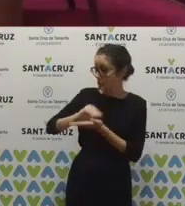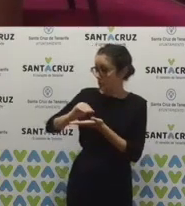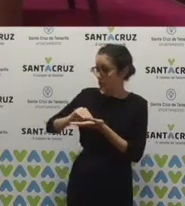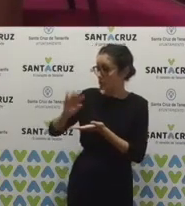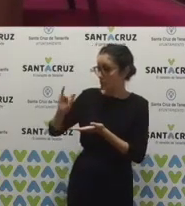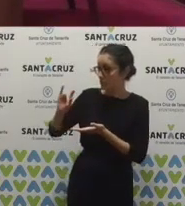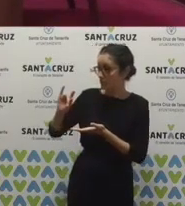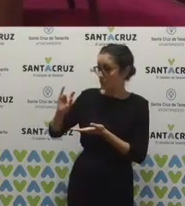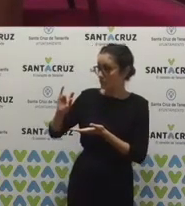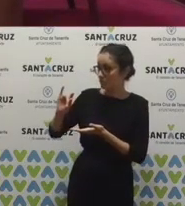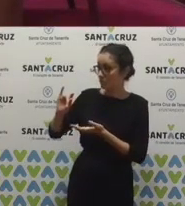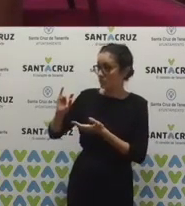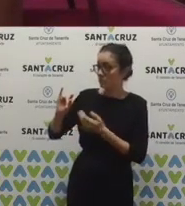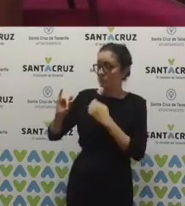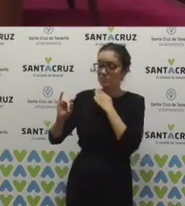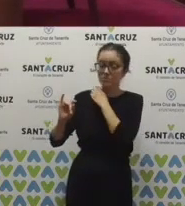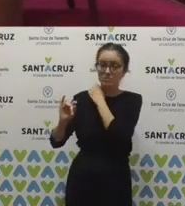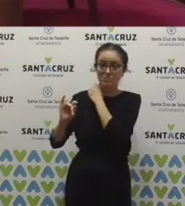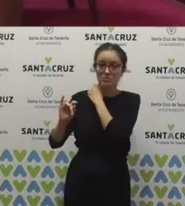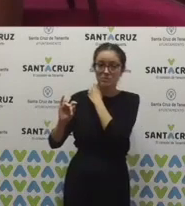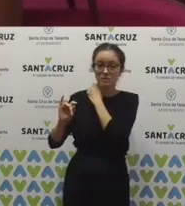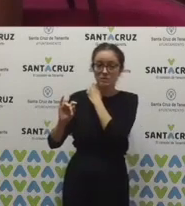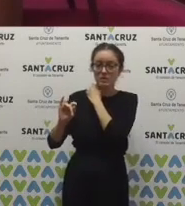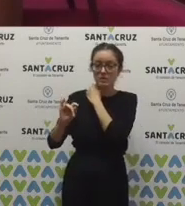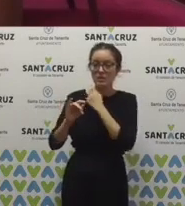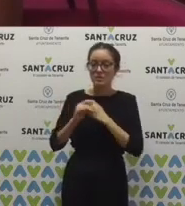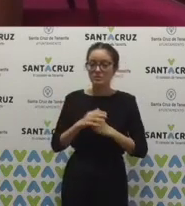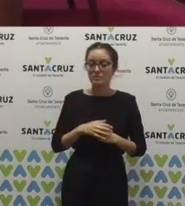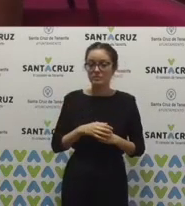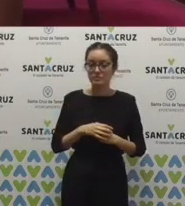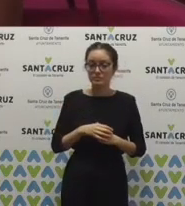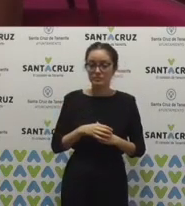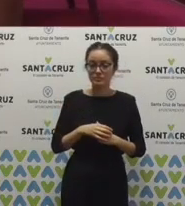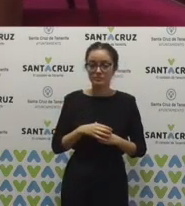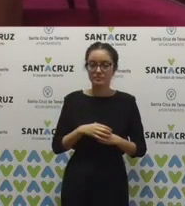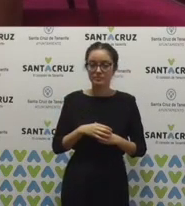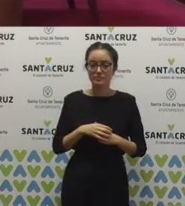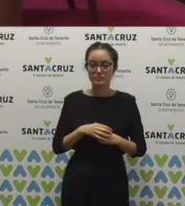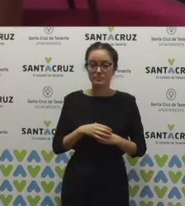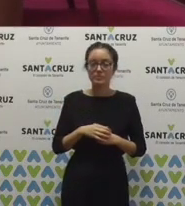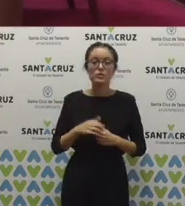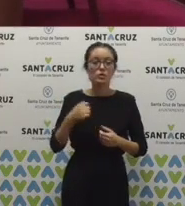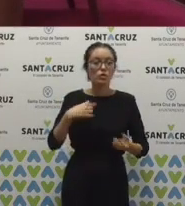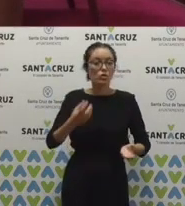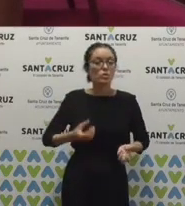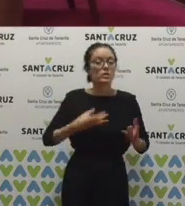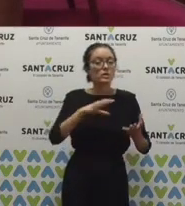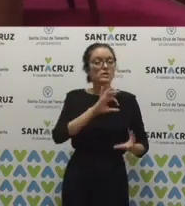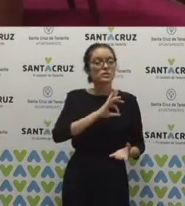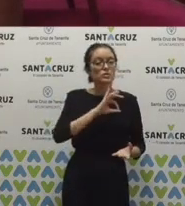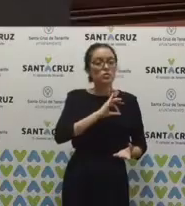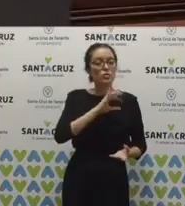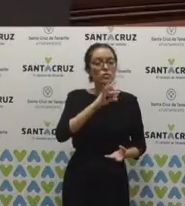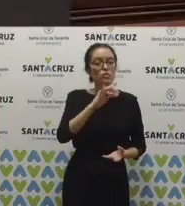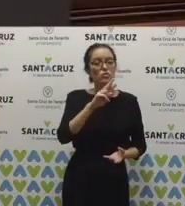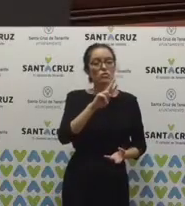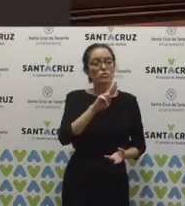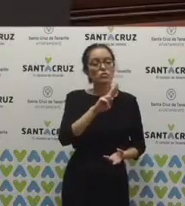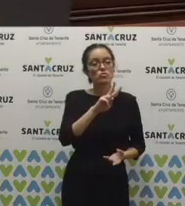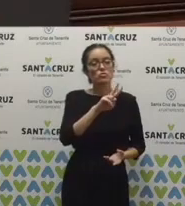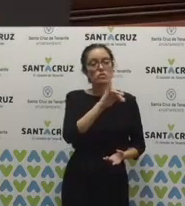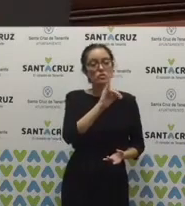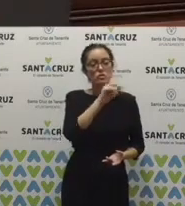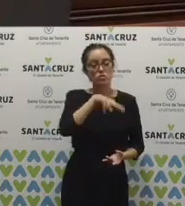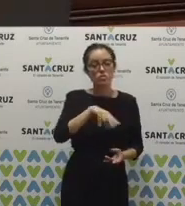el que afirmaba leer le comentaba al señor trujillo que es ya el obispo esta es miembro del